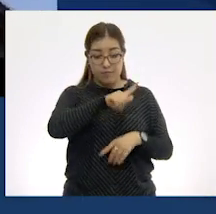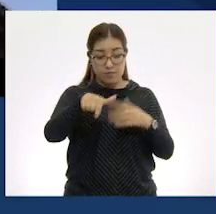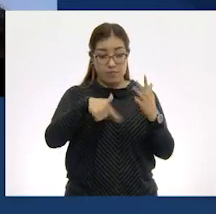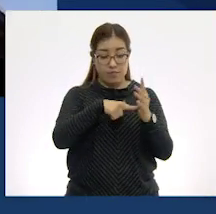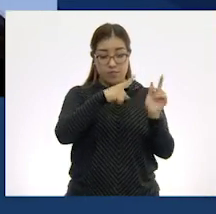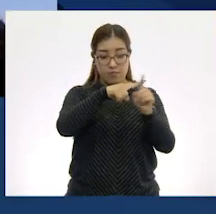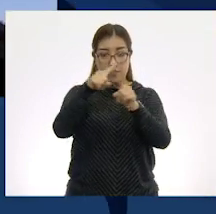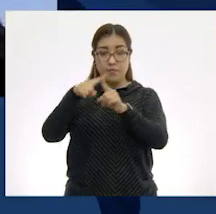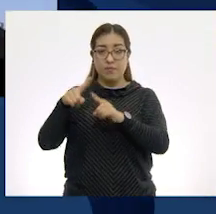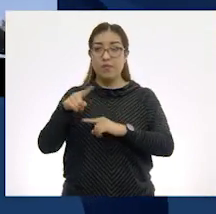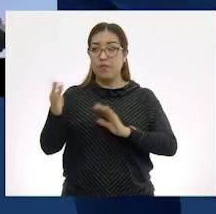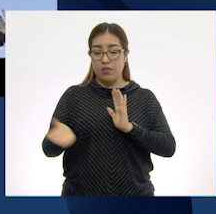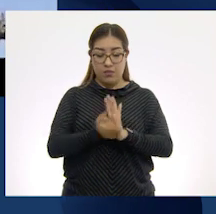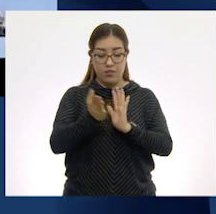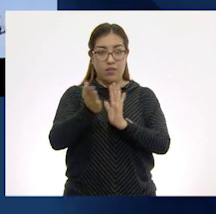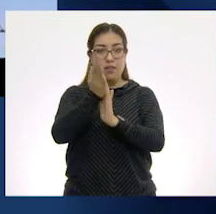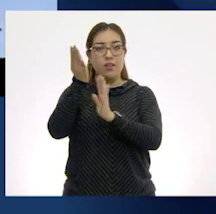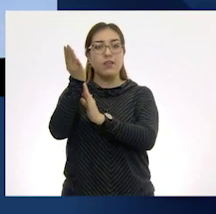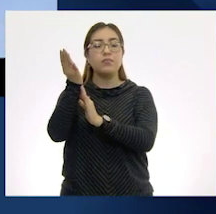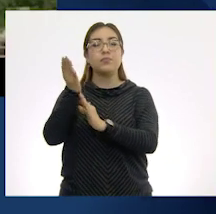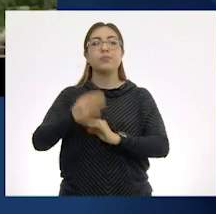cuando combatían al enemigo.